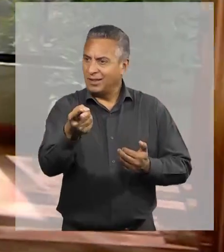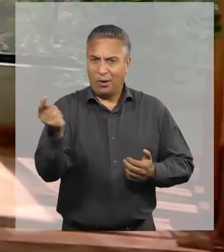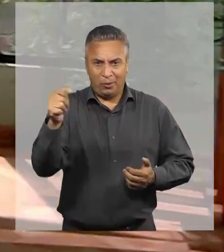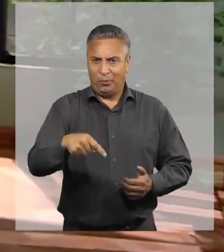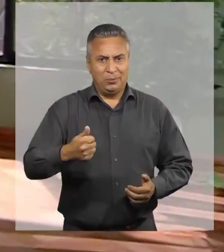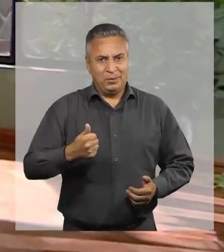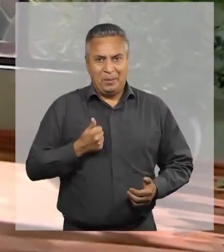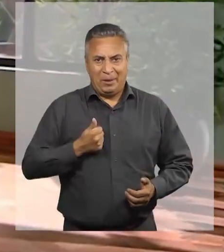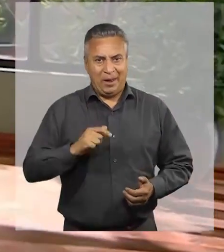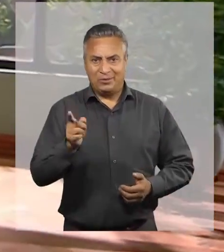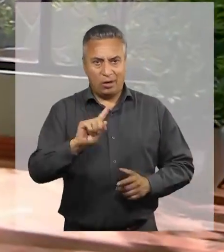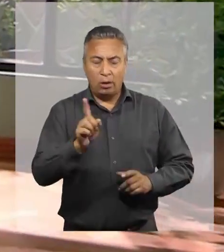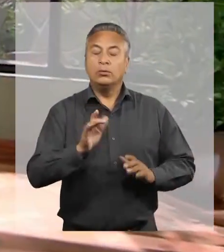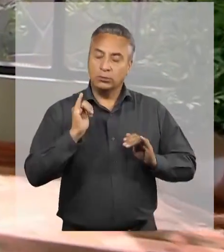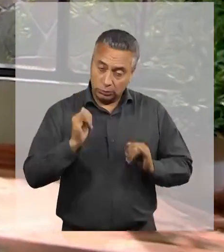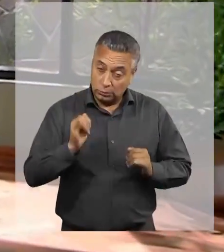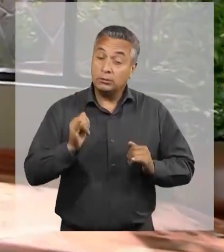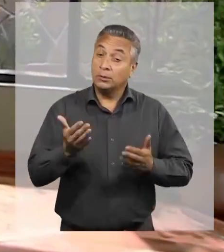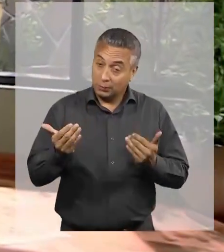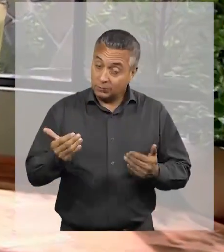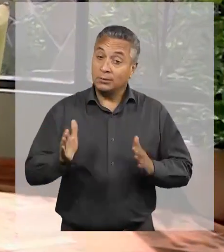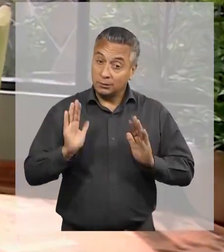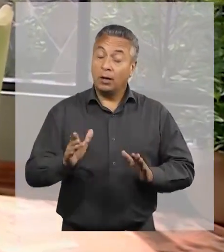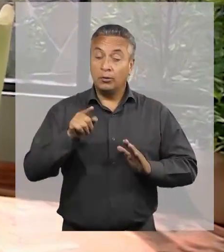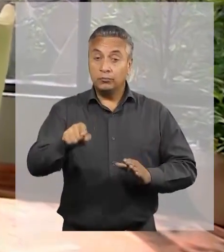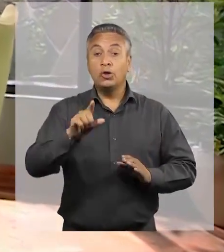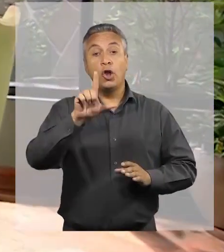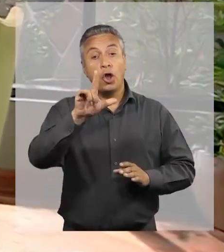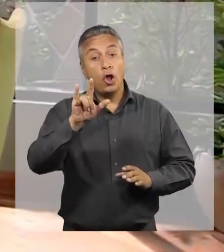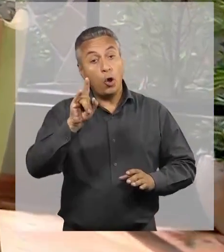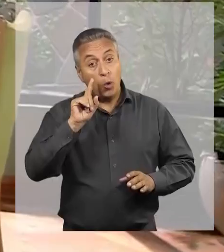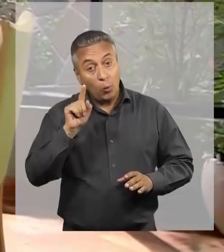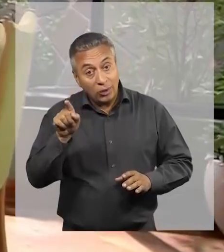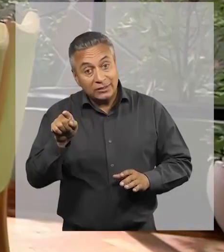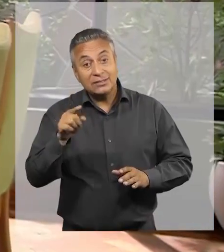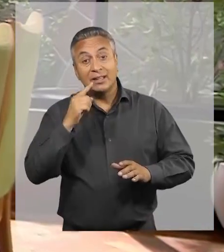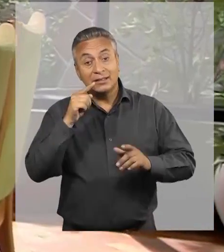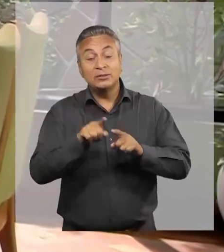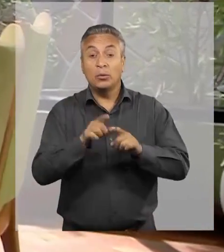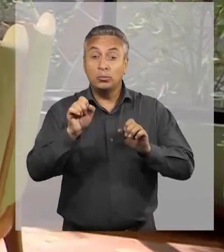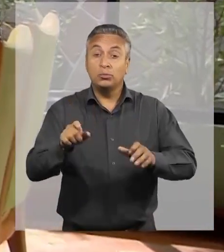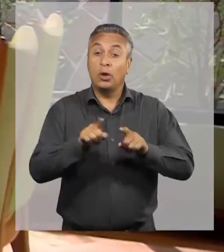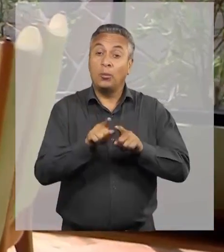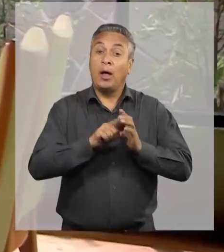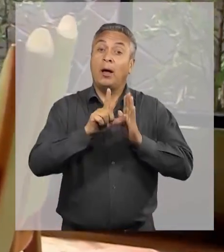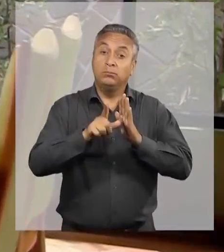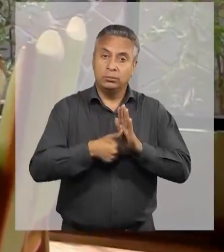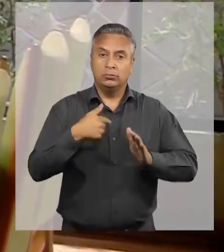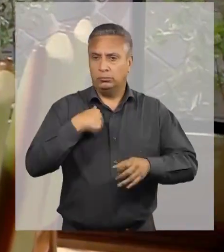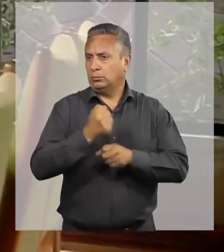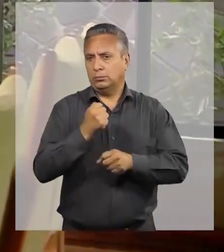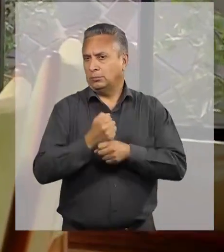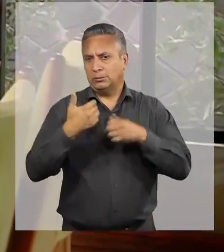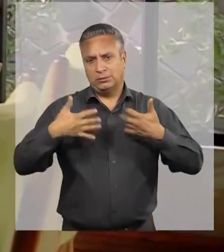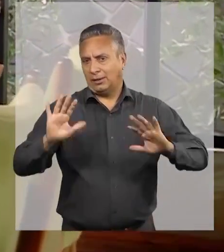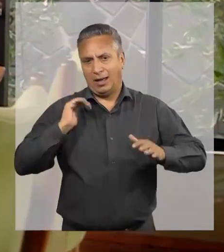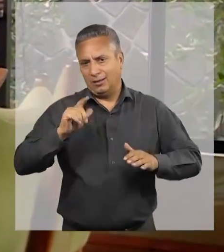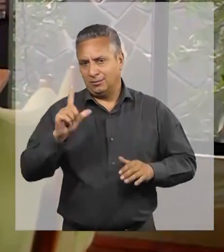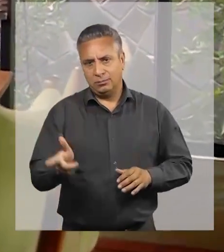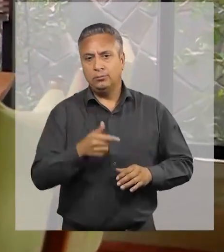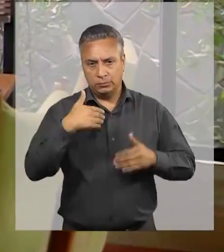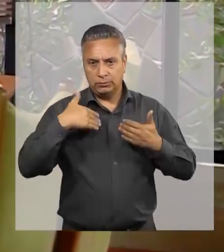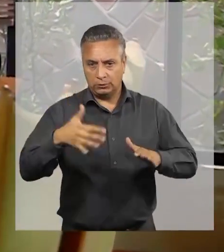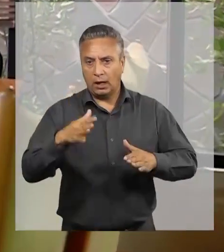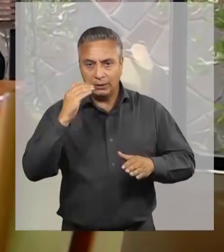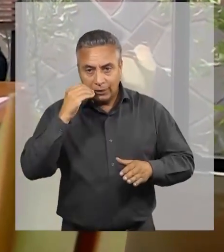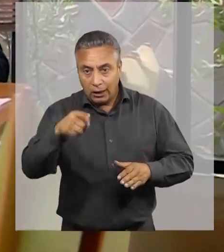Hola. No era necesario que llegaras tan temprano. Era necesario porque la Luchita a veces se queda pegada en la sábana. En cambio, yo estoy trabajando hace